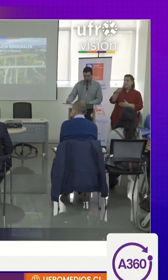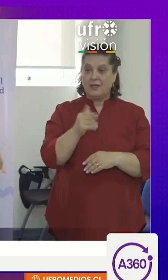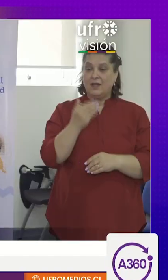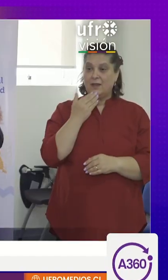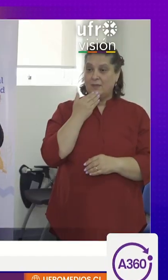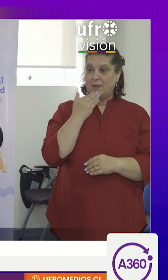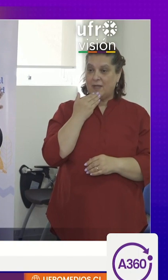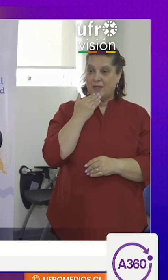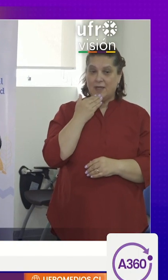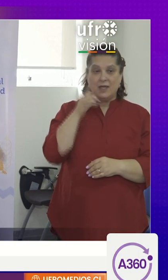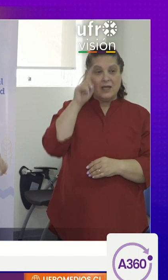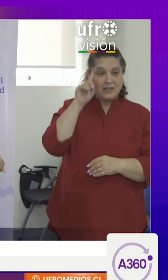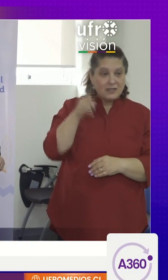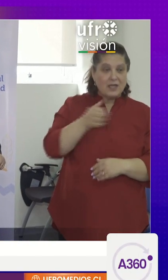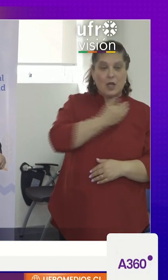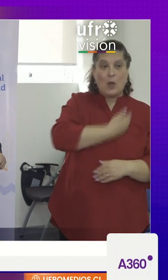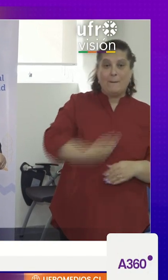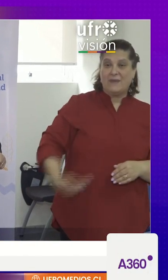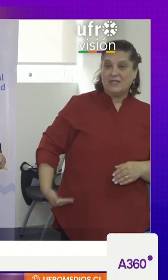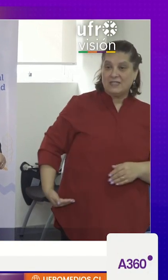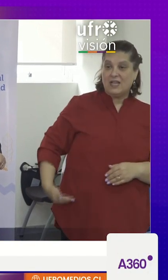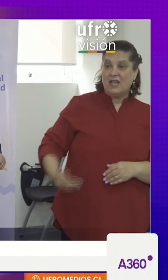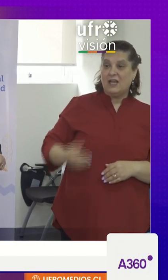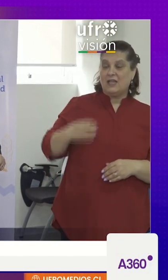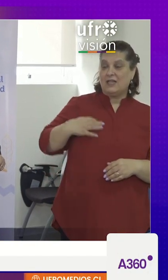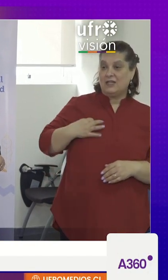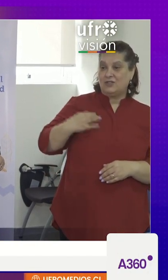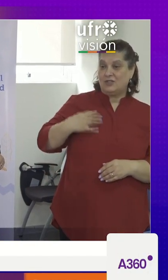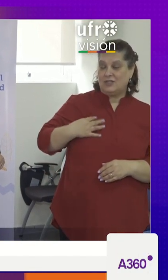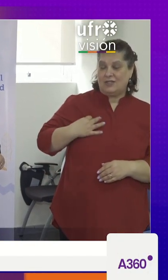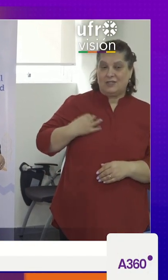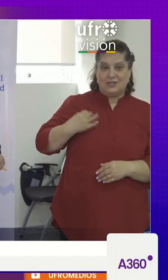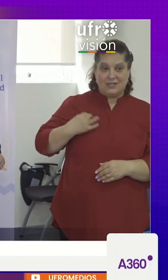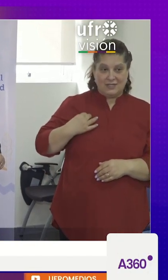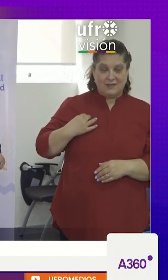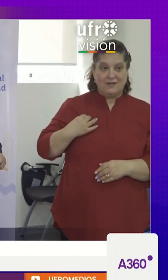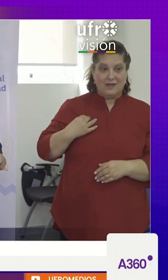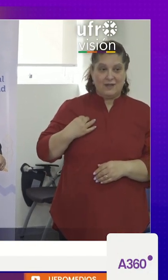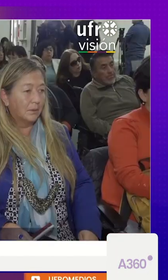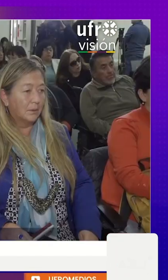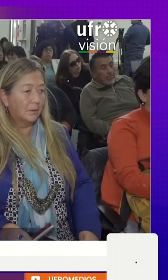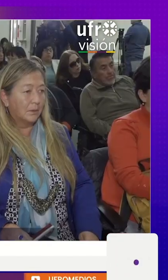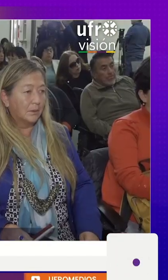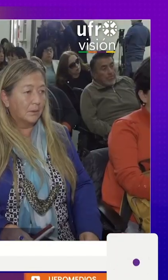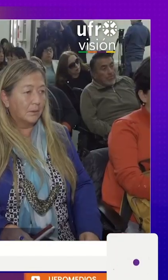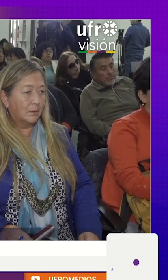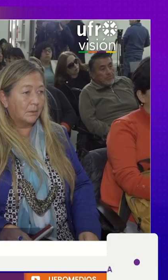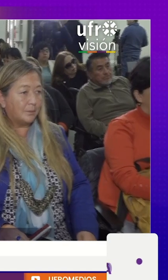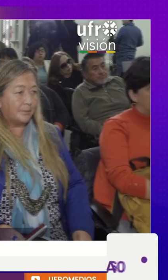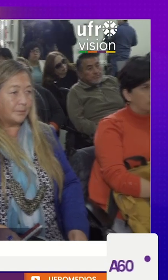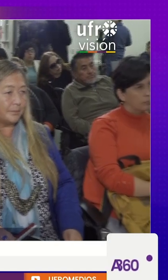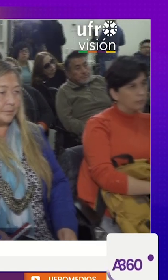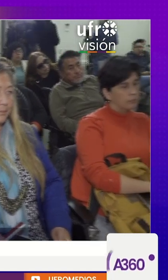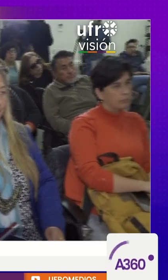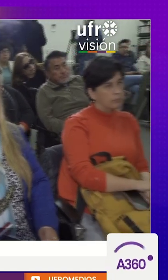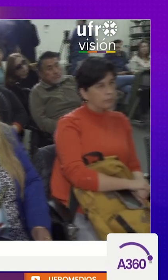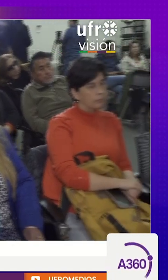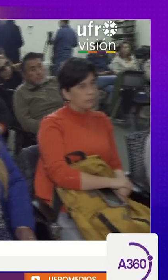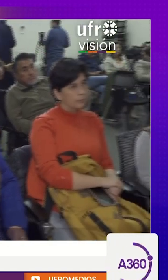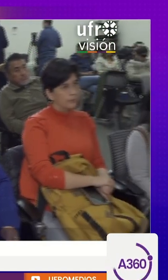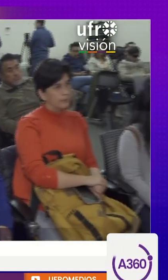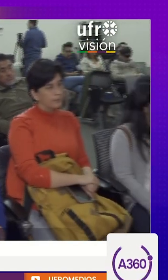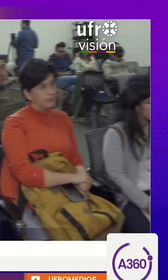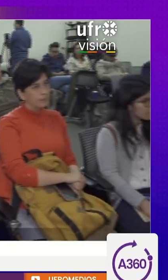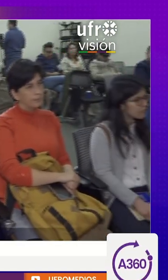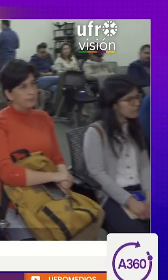que hayan sin discapacidad, se debe tener el contrato disponible para personas que estén en situación de discapacidad. ¿Se cumple eso?